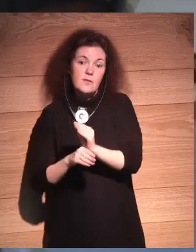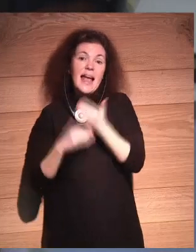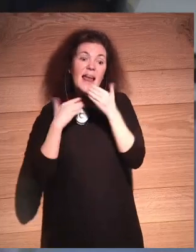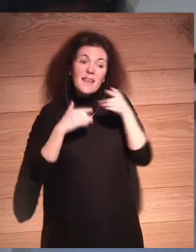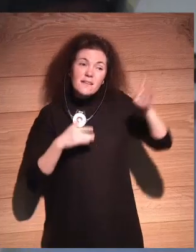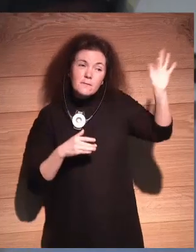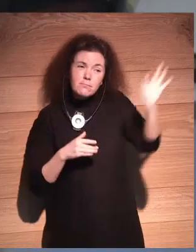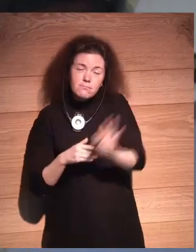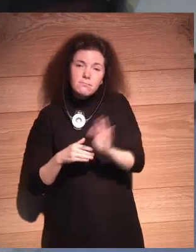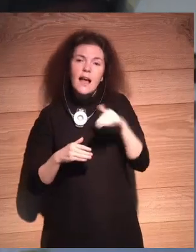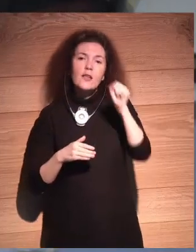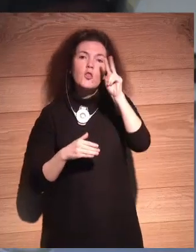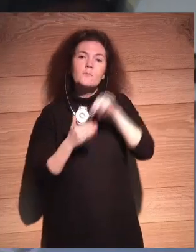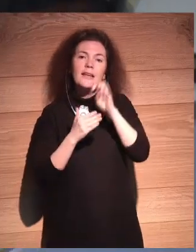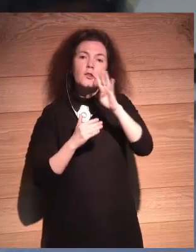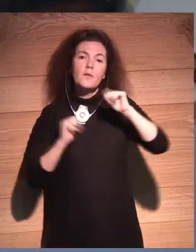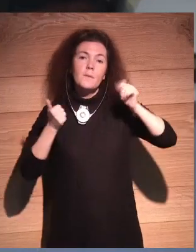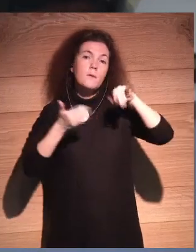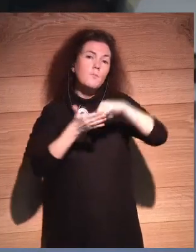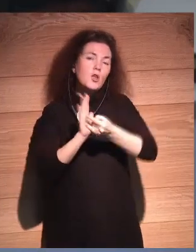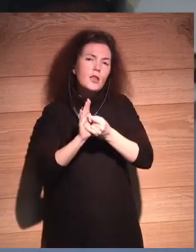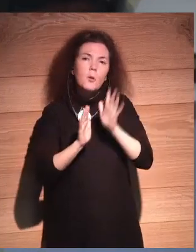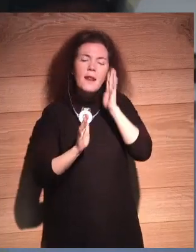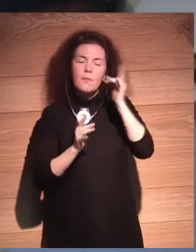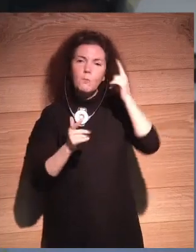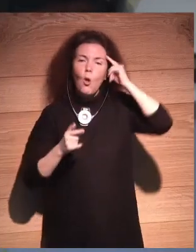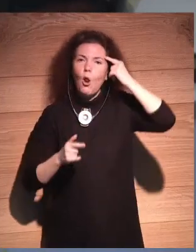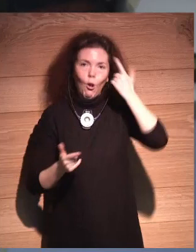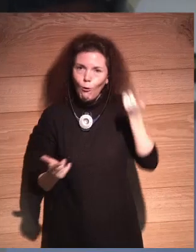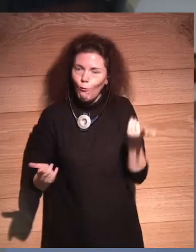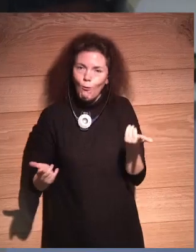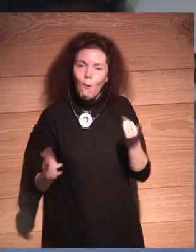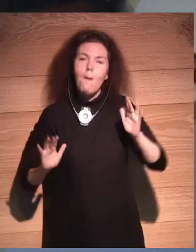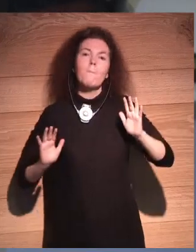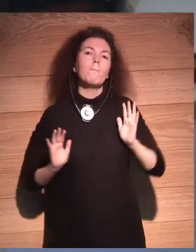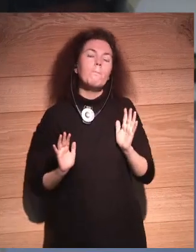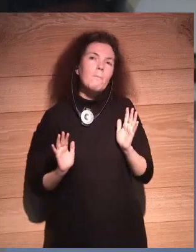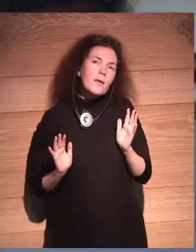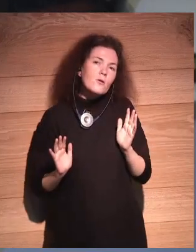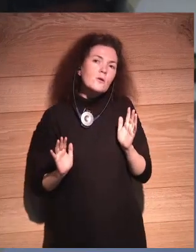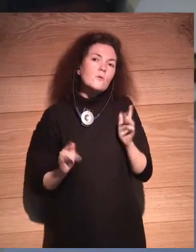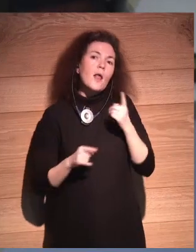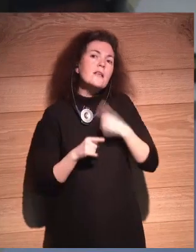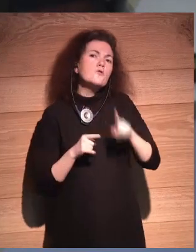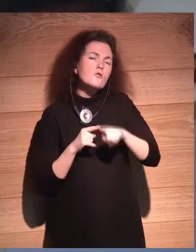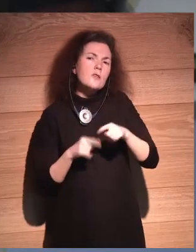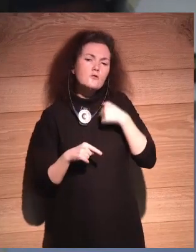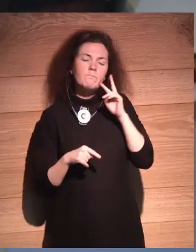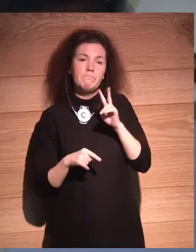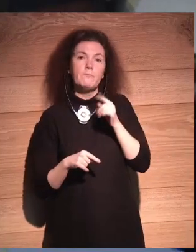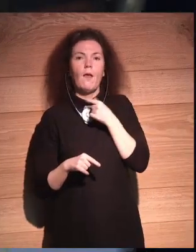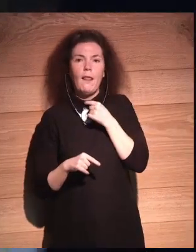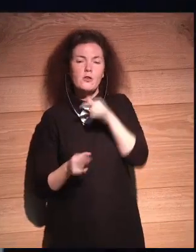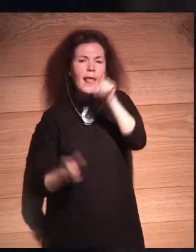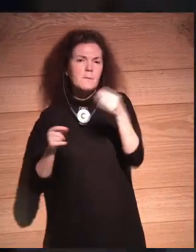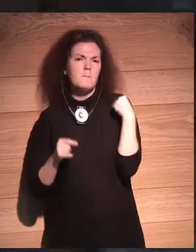2014 empezamos un proyecto que era como muy loco y una de las cosas que a mí me hacía gracia es que todo el mundo